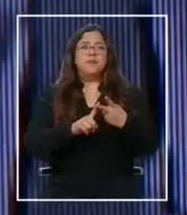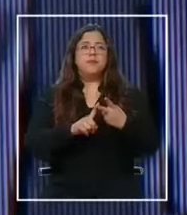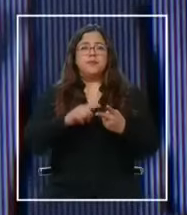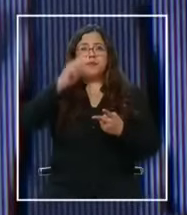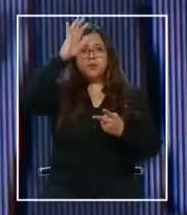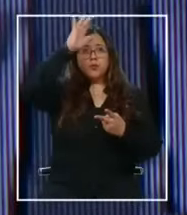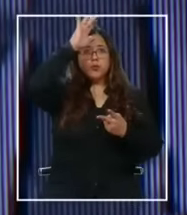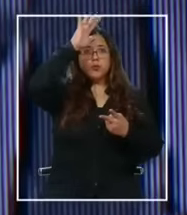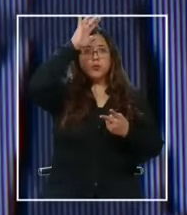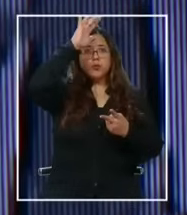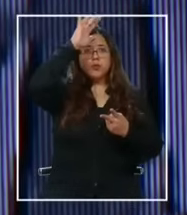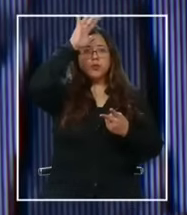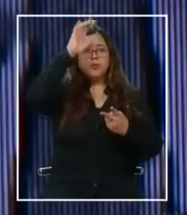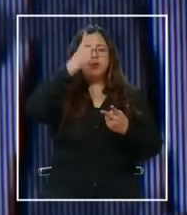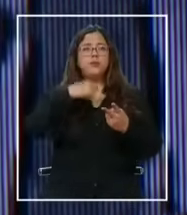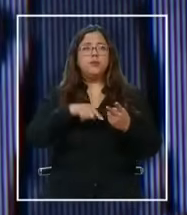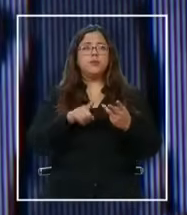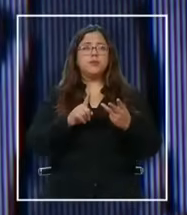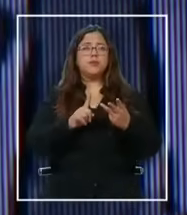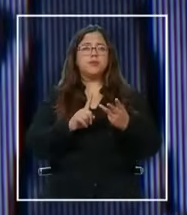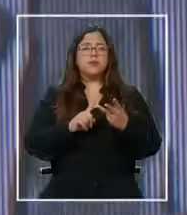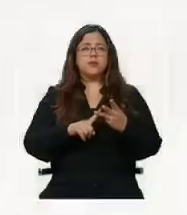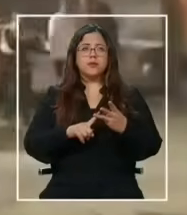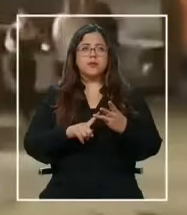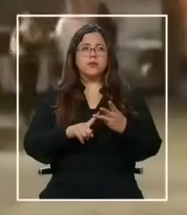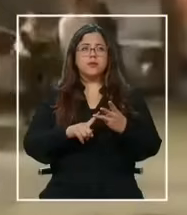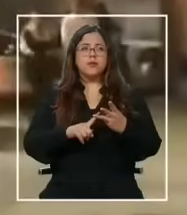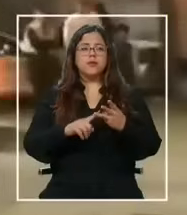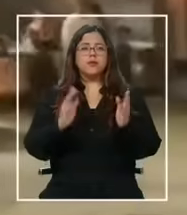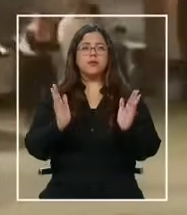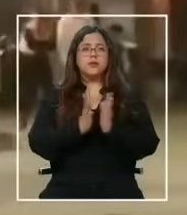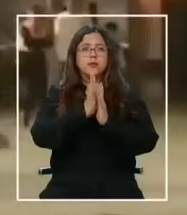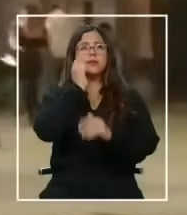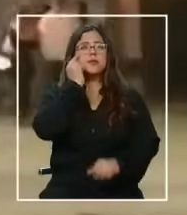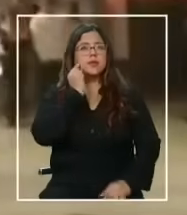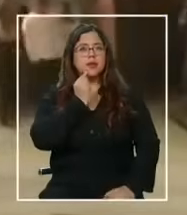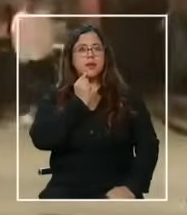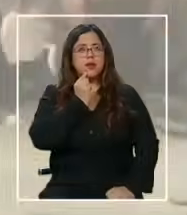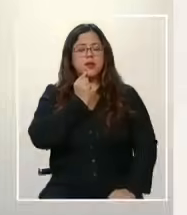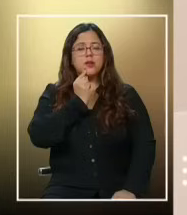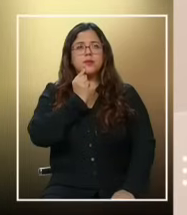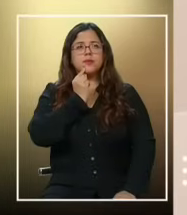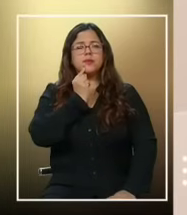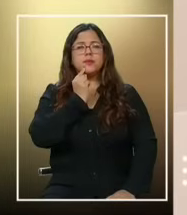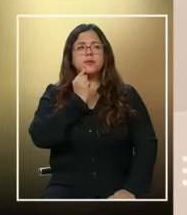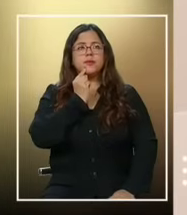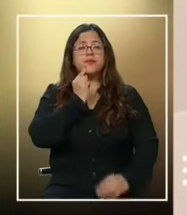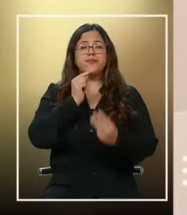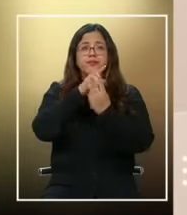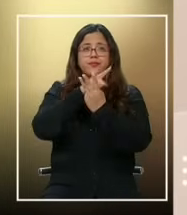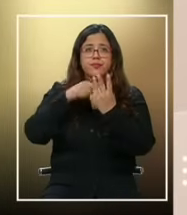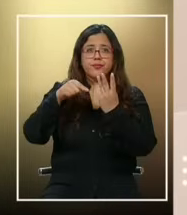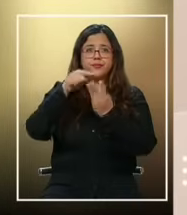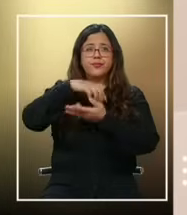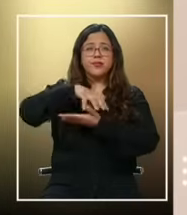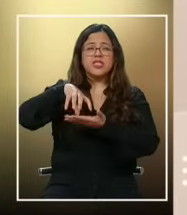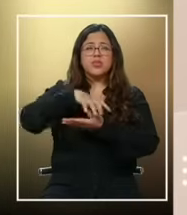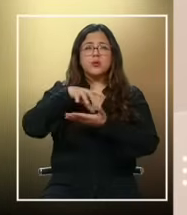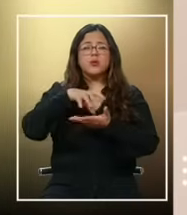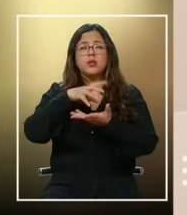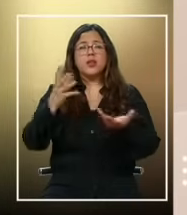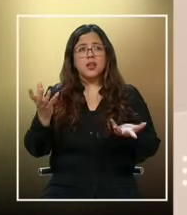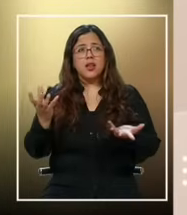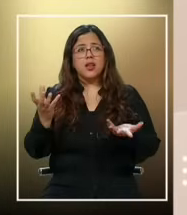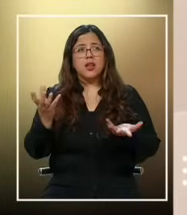puente alto y San Bernardo estas tres comunas tienen en común